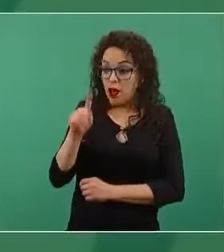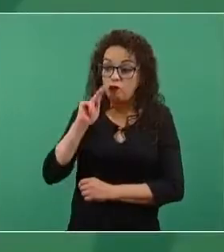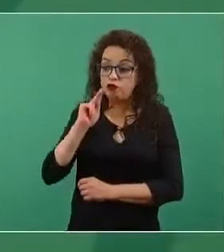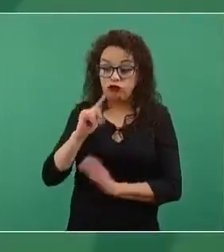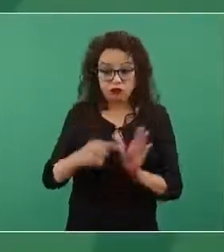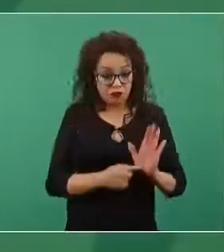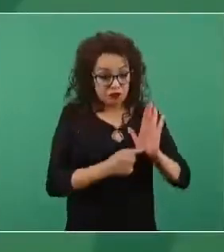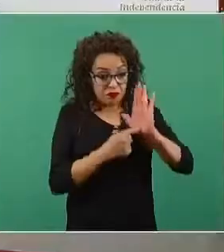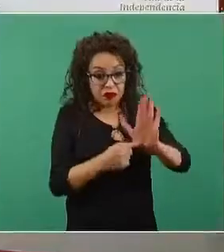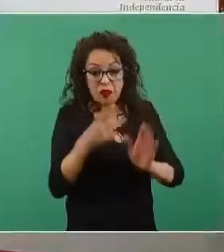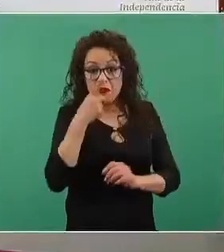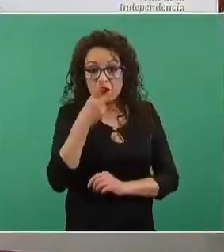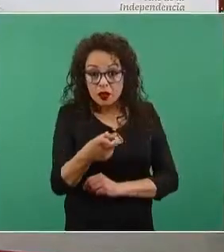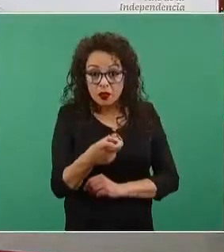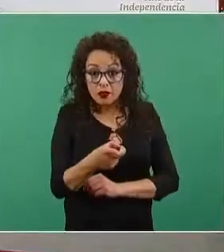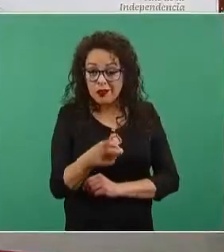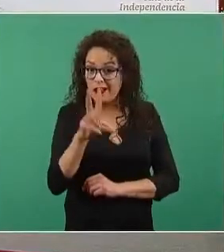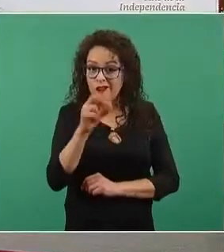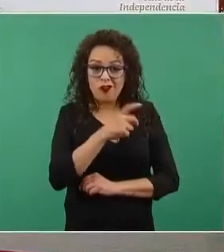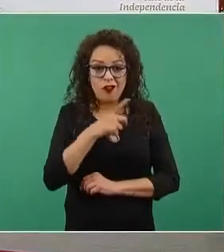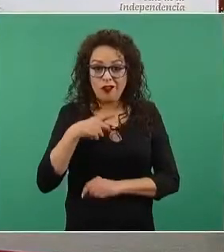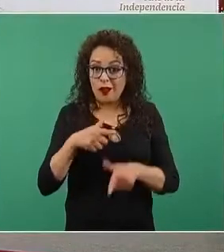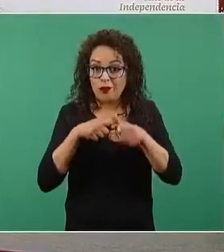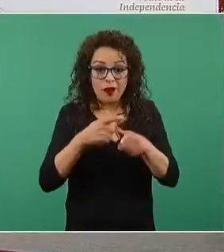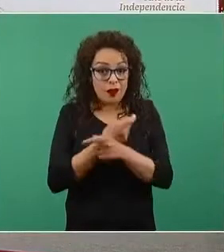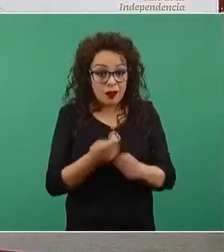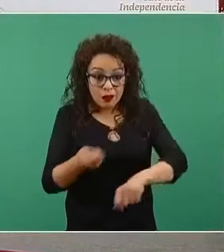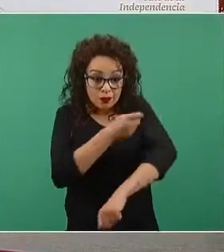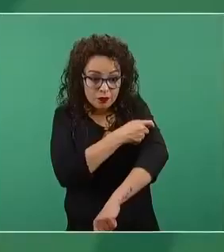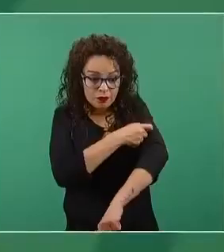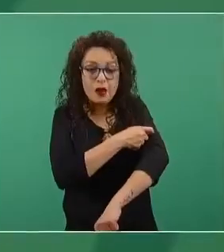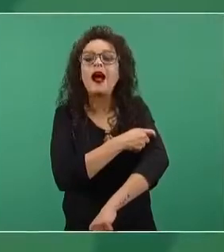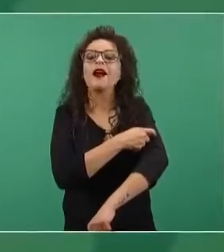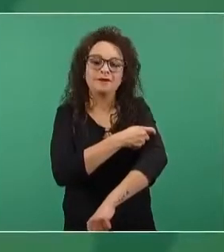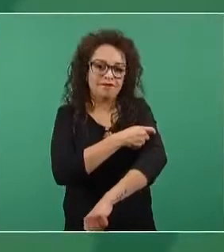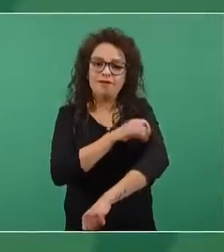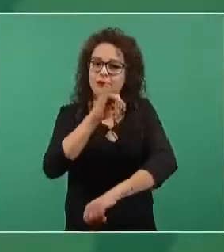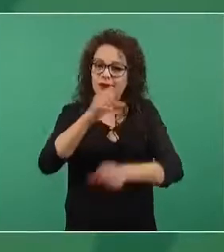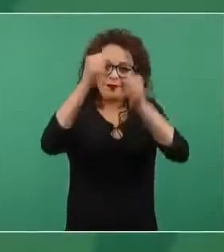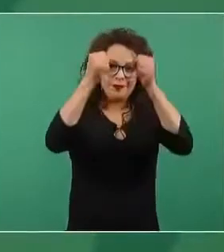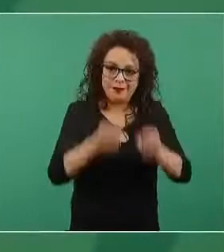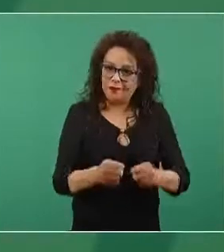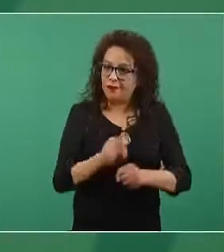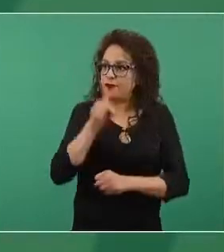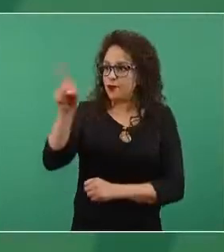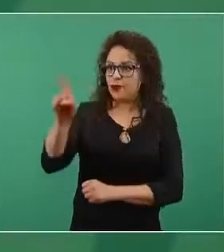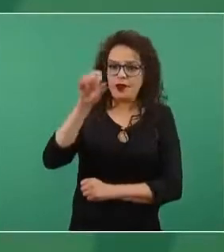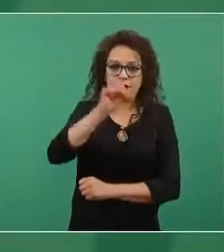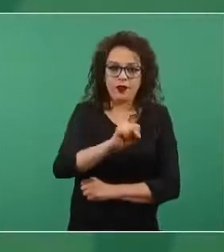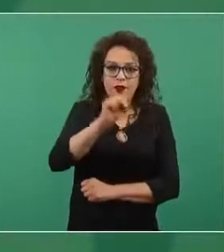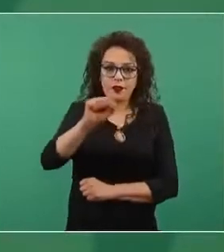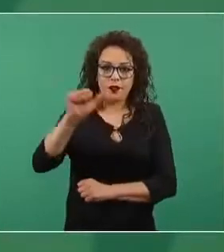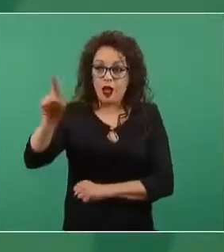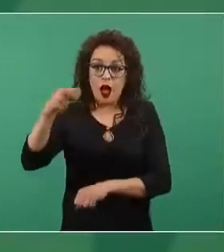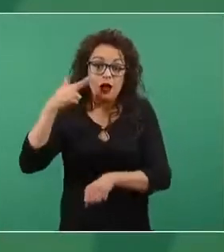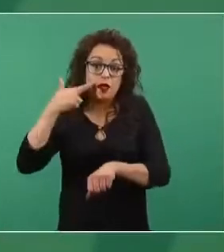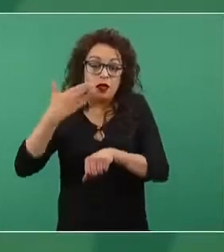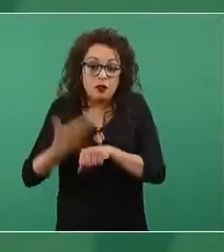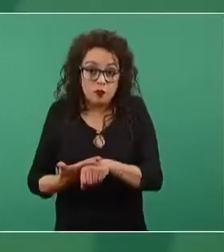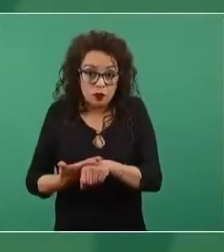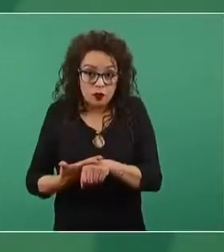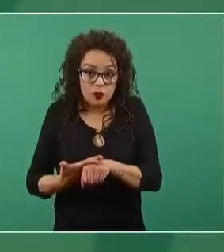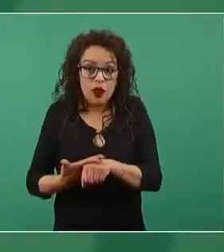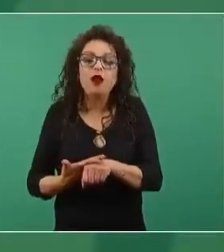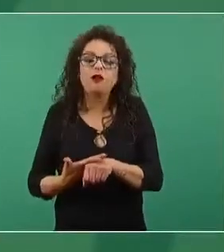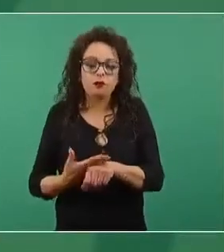aplicando determinada vacuna, tengan por seguro que la Secretaría de Salud sería la primera, obviamente como responsable también de esta información, en